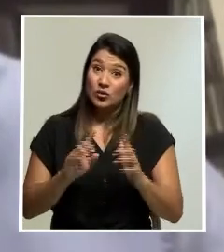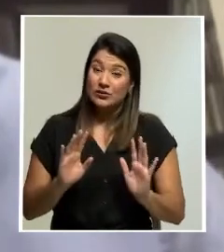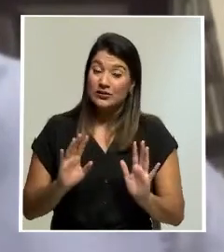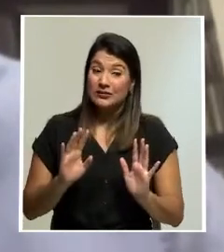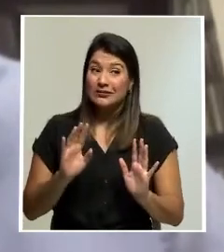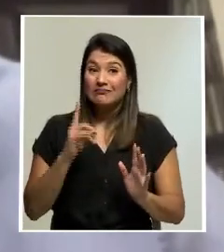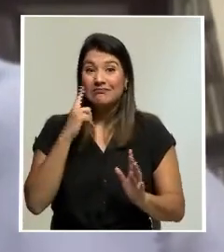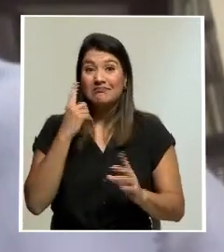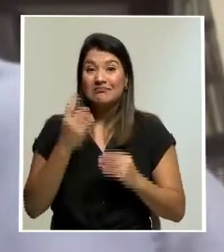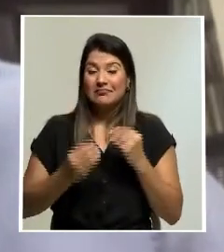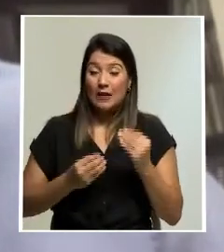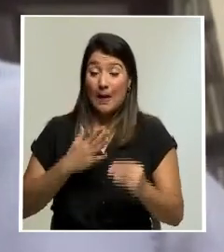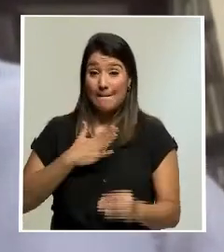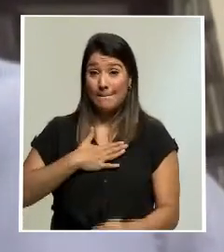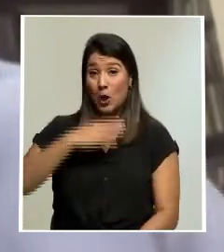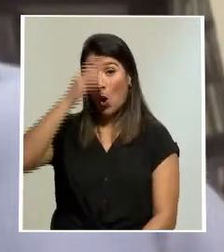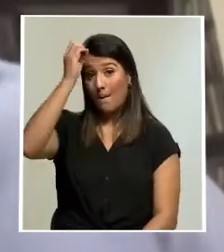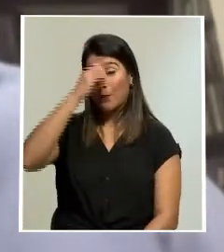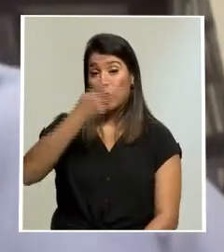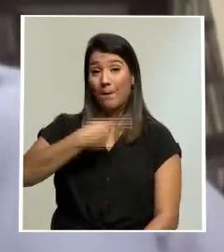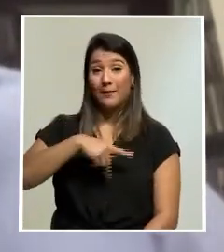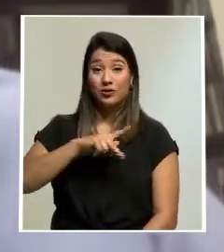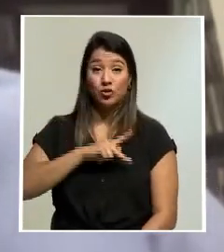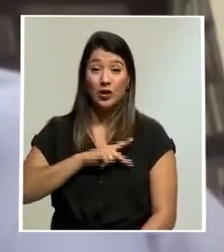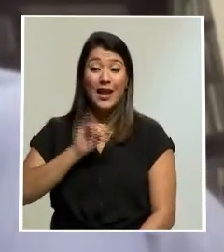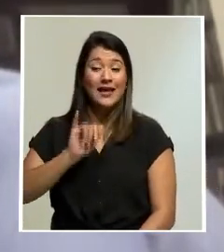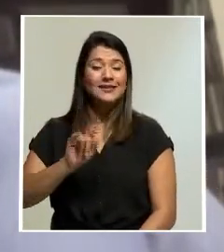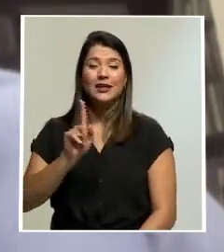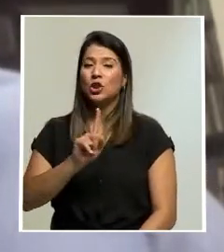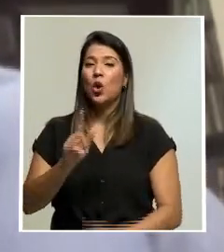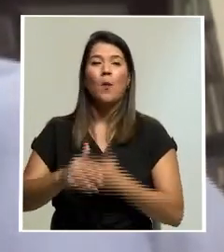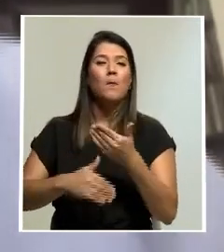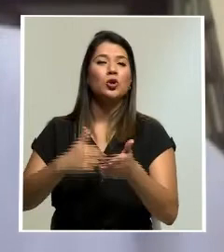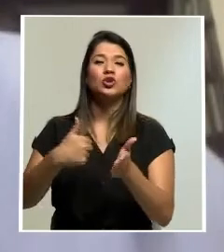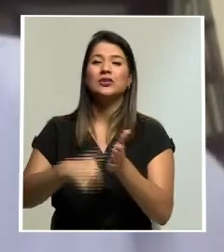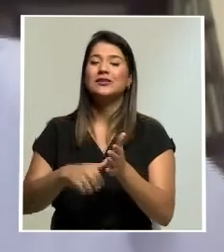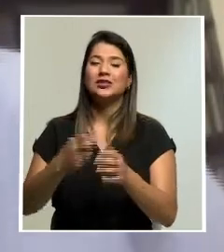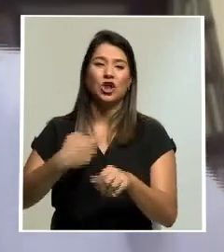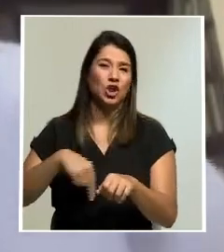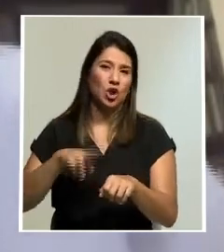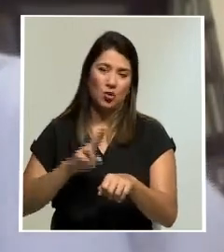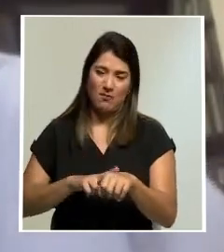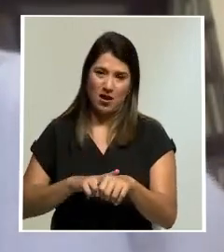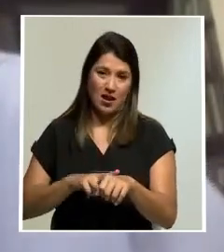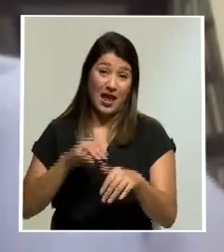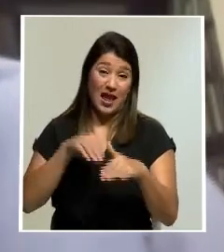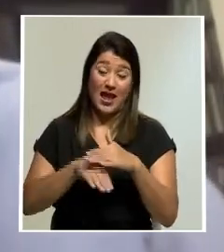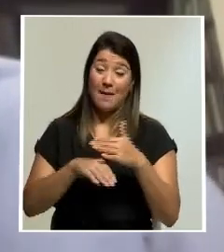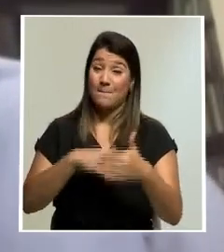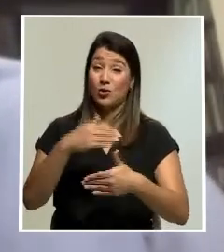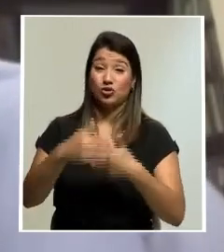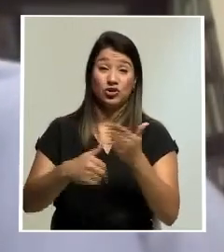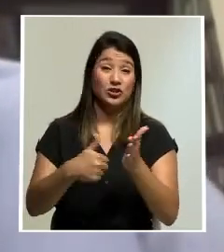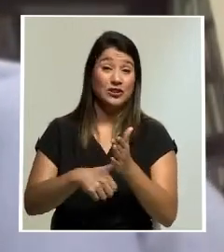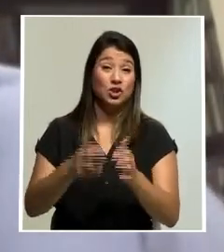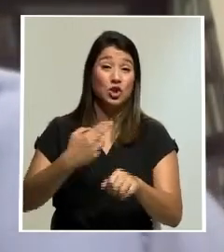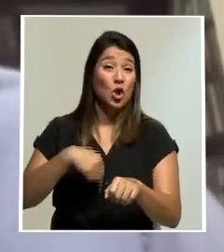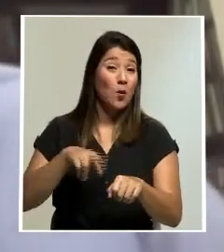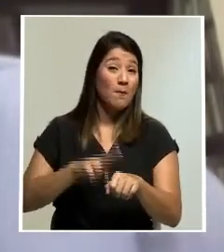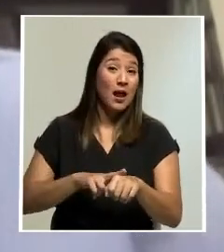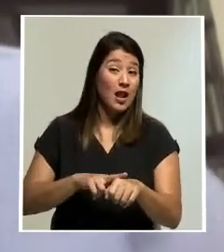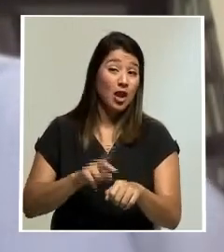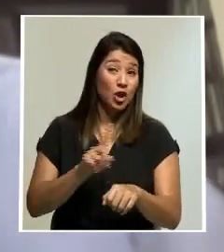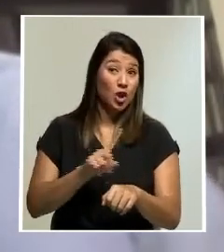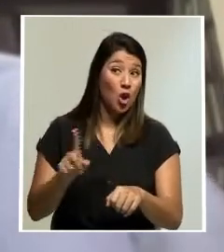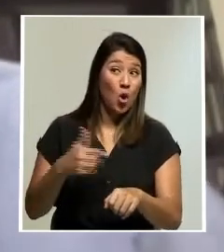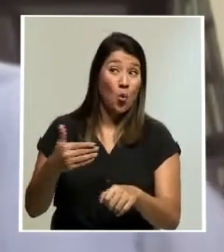Mi opinión personal es que estas no son elecciones normales. No puede haber una elección normal cuando no hay libertad de reunión,